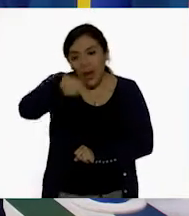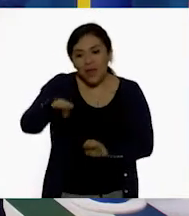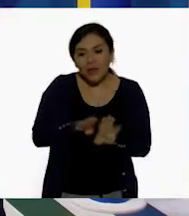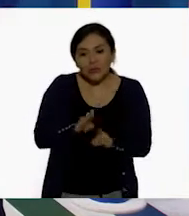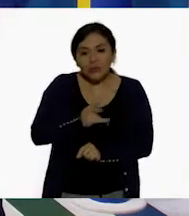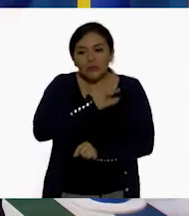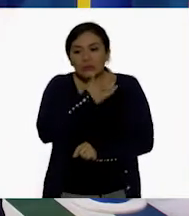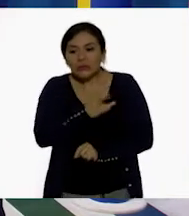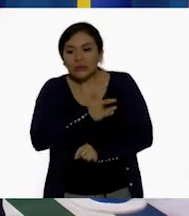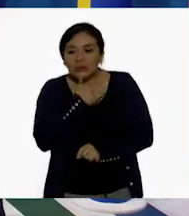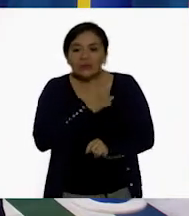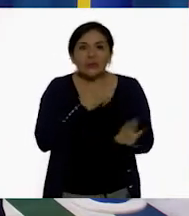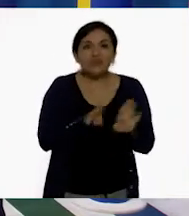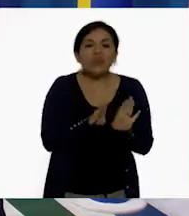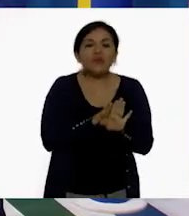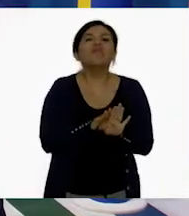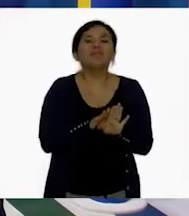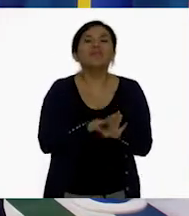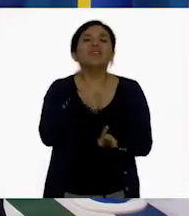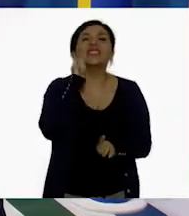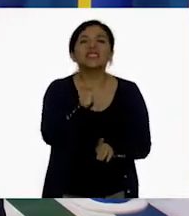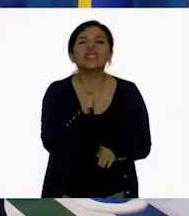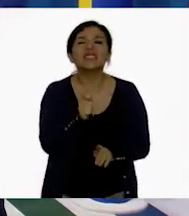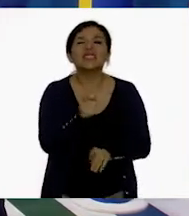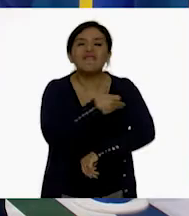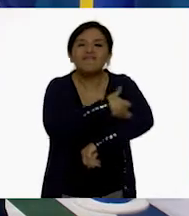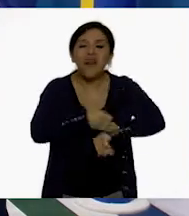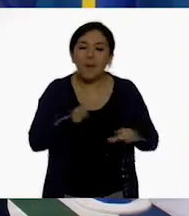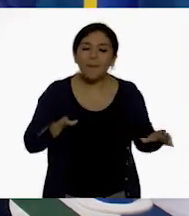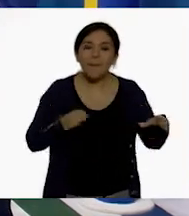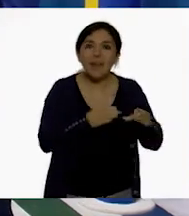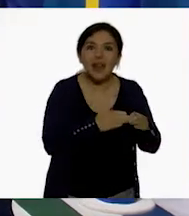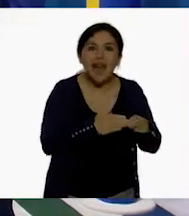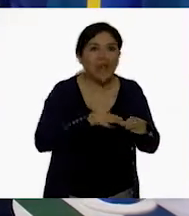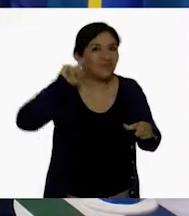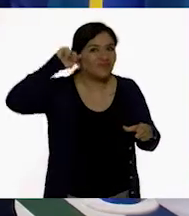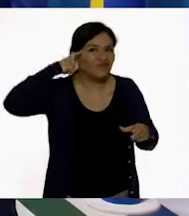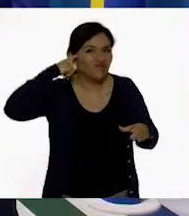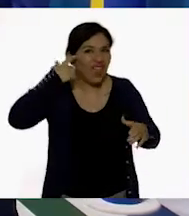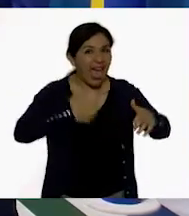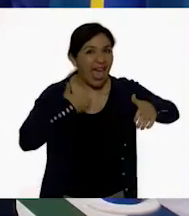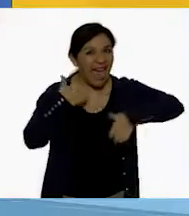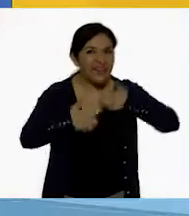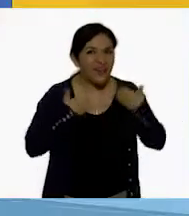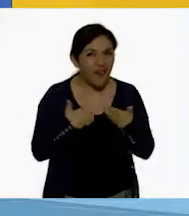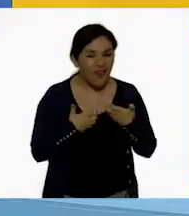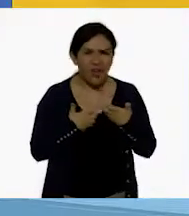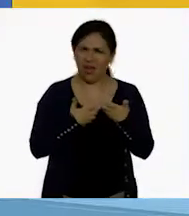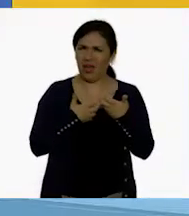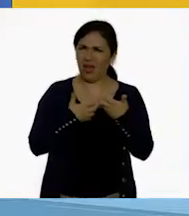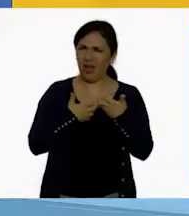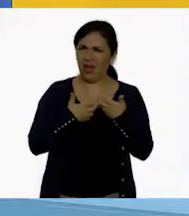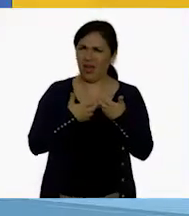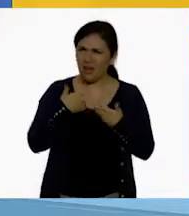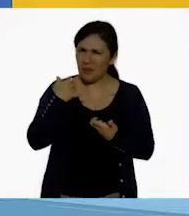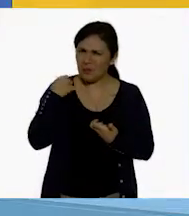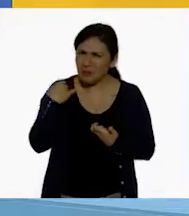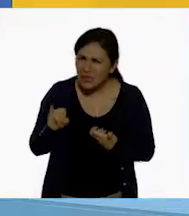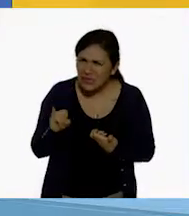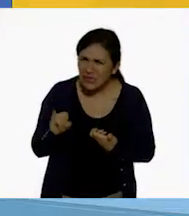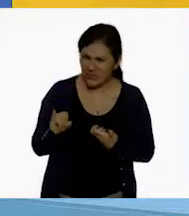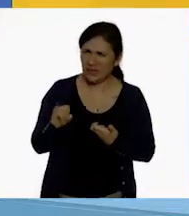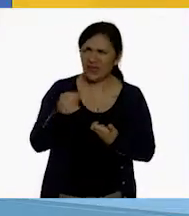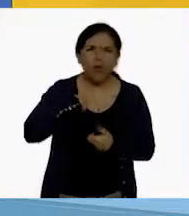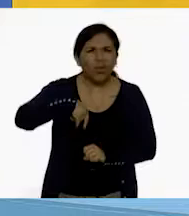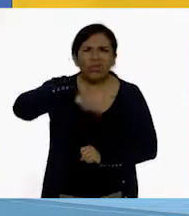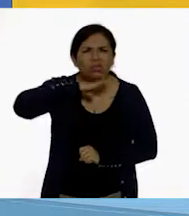pertenecientes principalmente a la familia del enojo. ¿En serio? ¿Se me pasaron